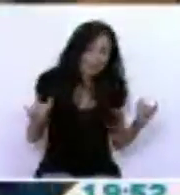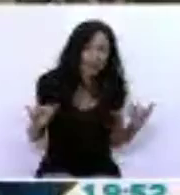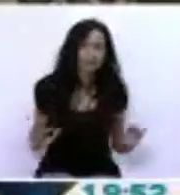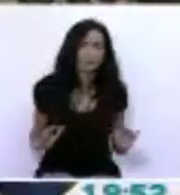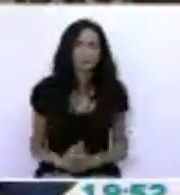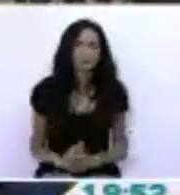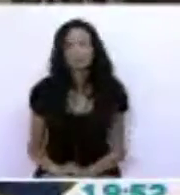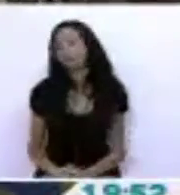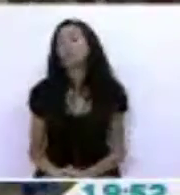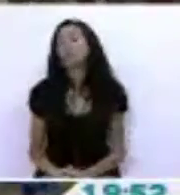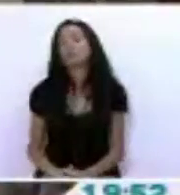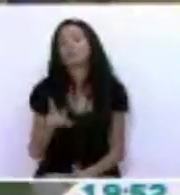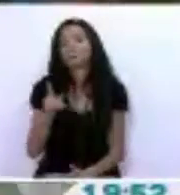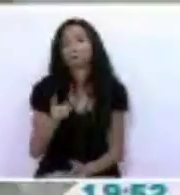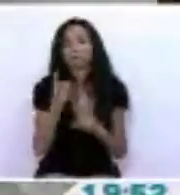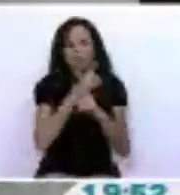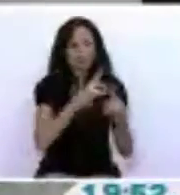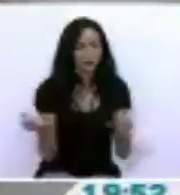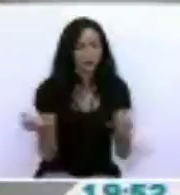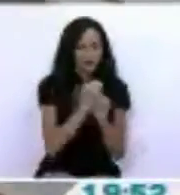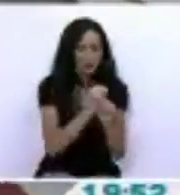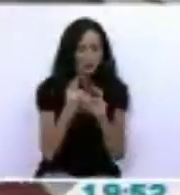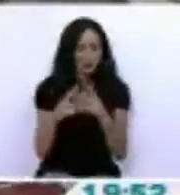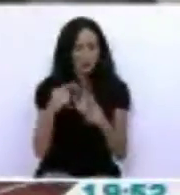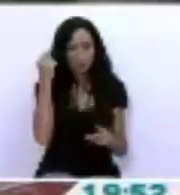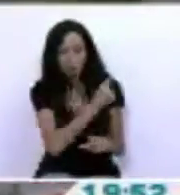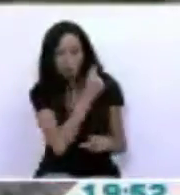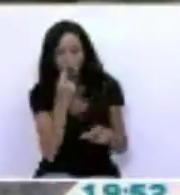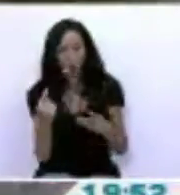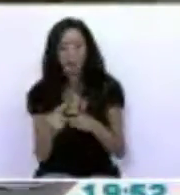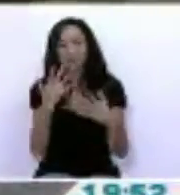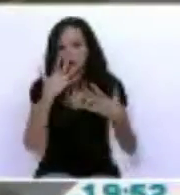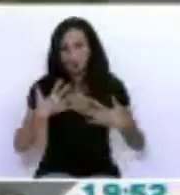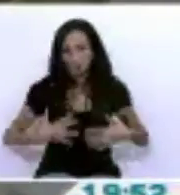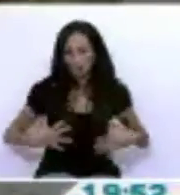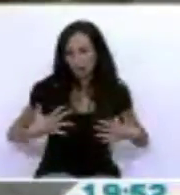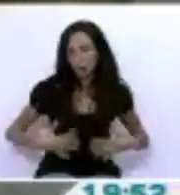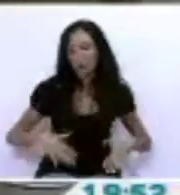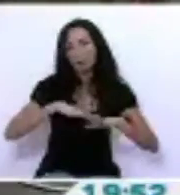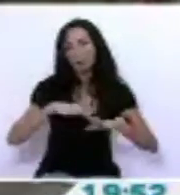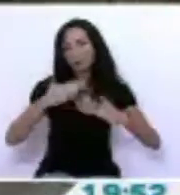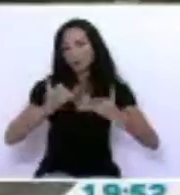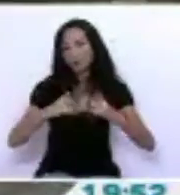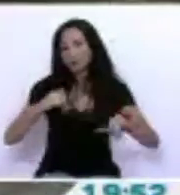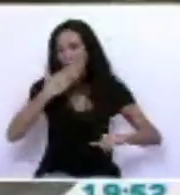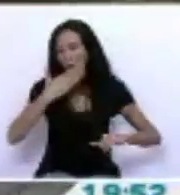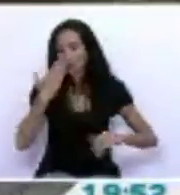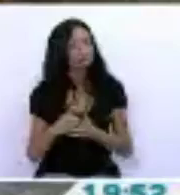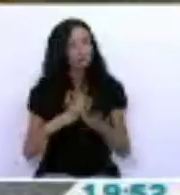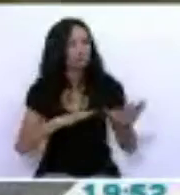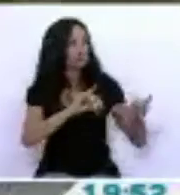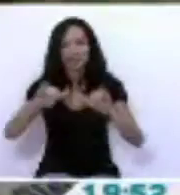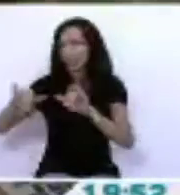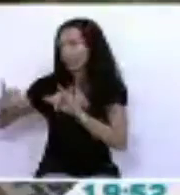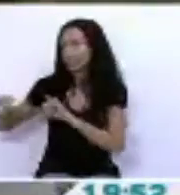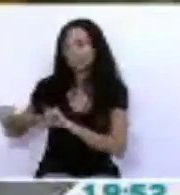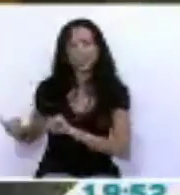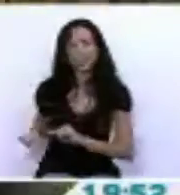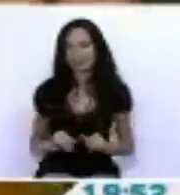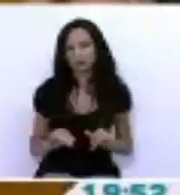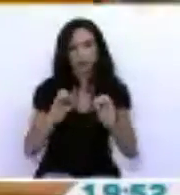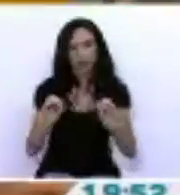Claro, este año ni Semana Santa, ni comuniones, ni disfraces para las fiestas del colegio. Ni fiestas del colegio, nada, todo eso,